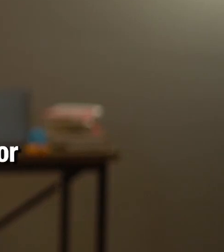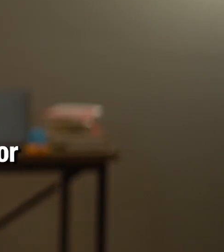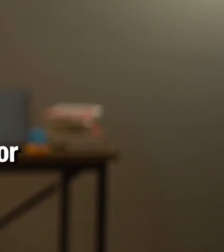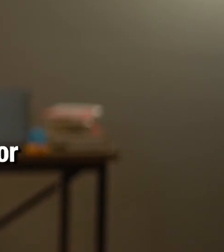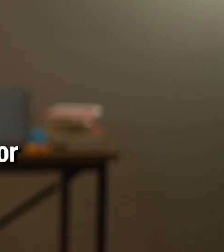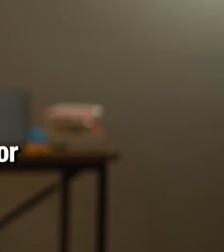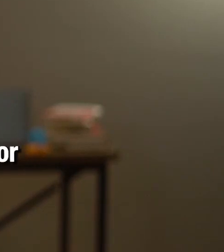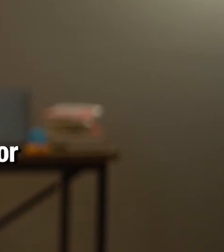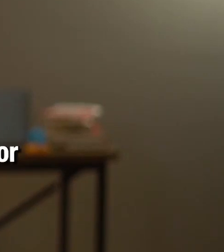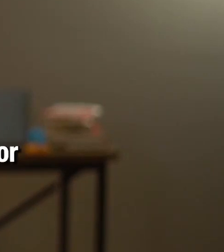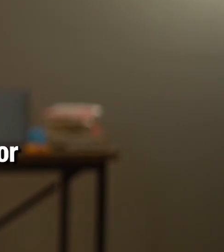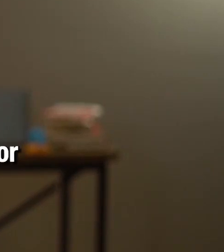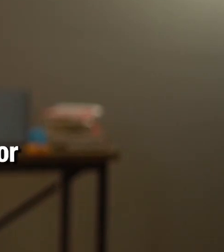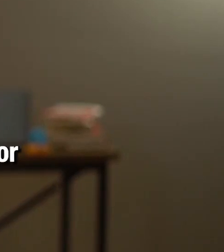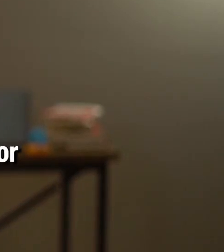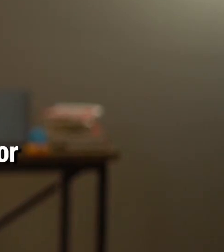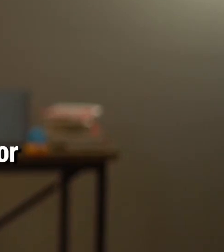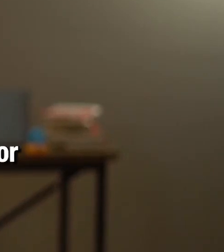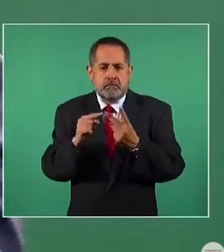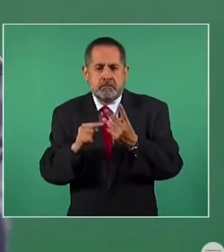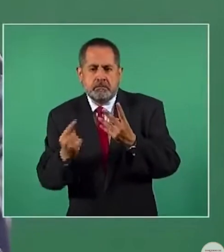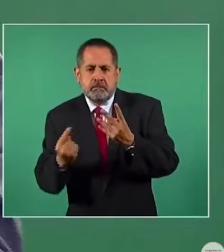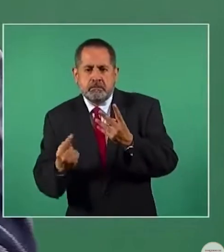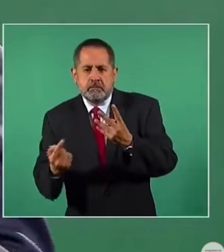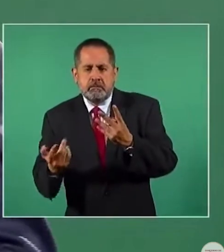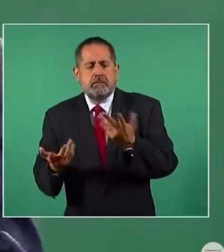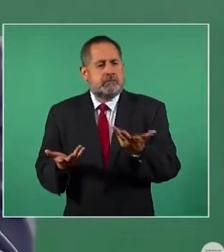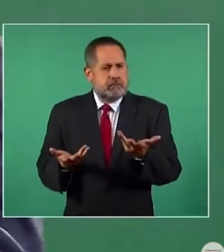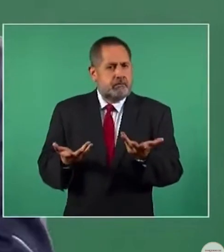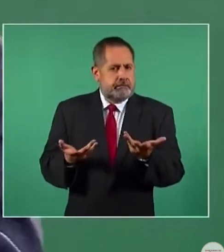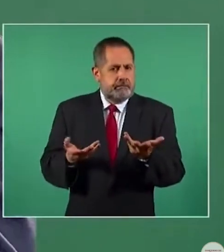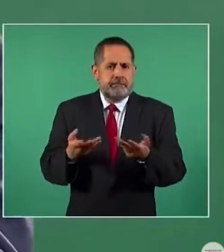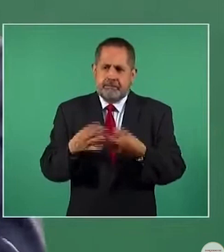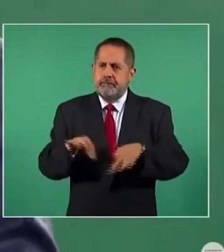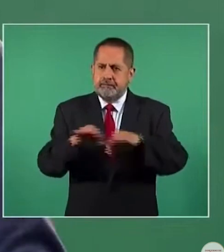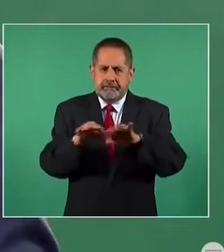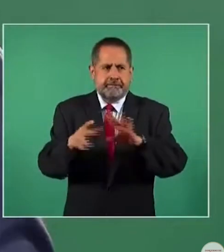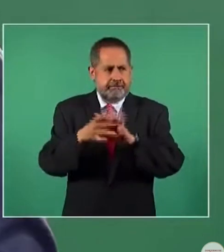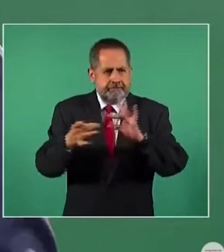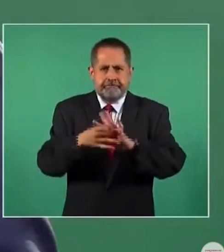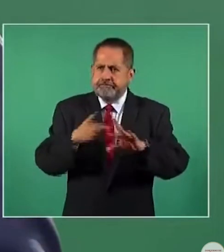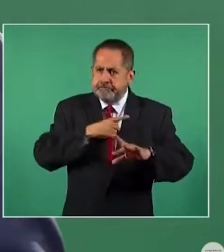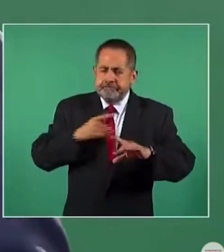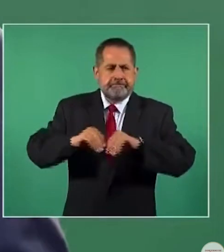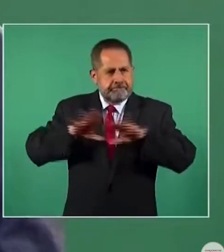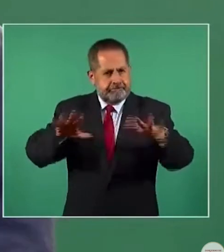Pues con la novedad de que López Obrador me quiere meter a la cárcel. Es importante, ¿no?